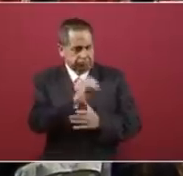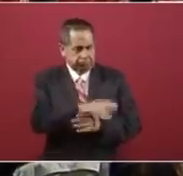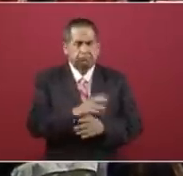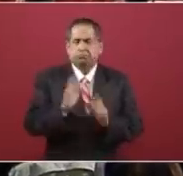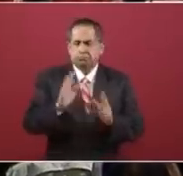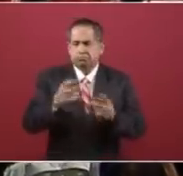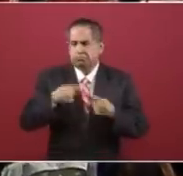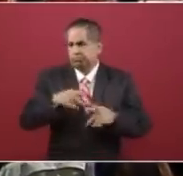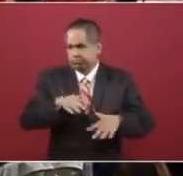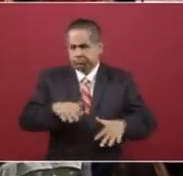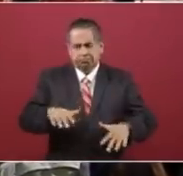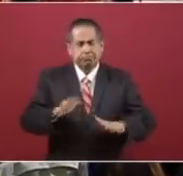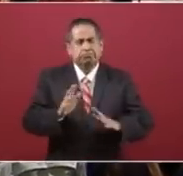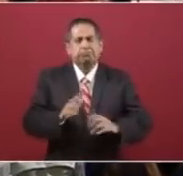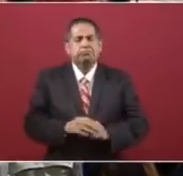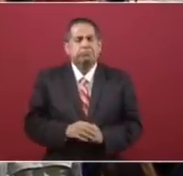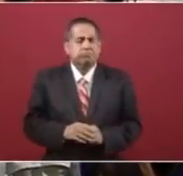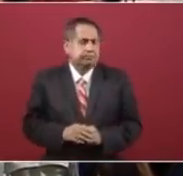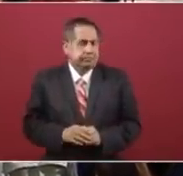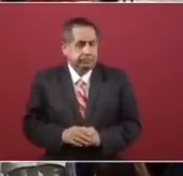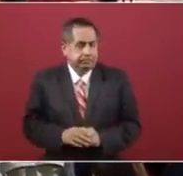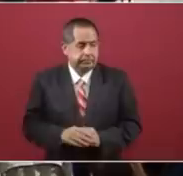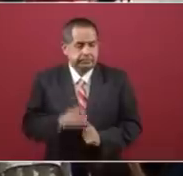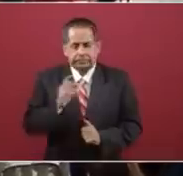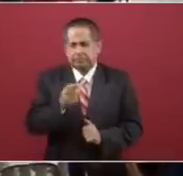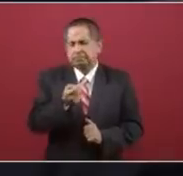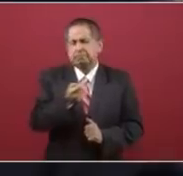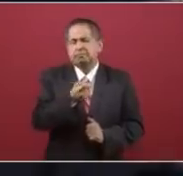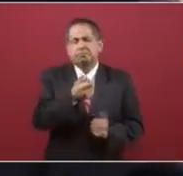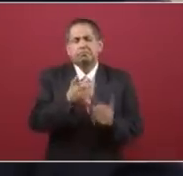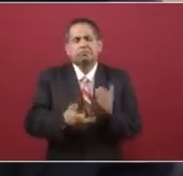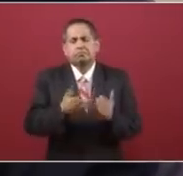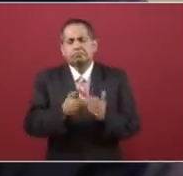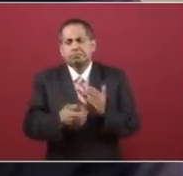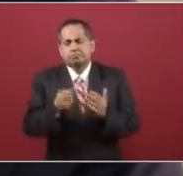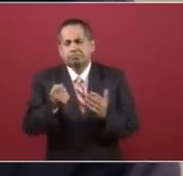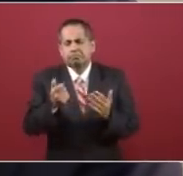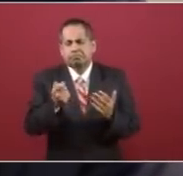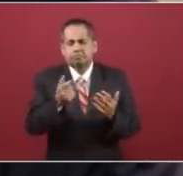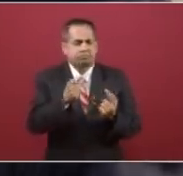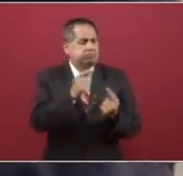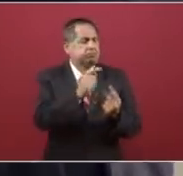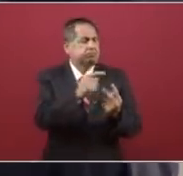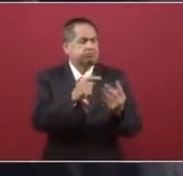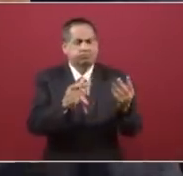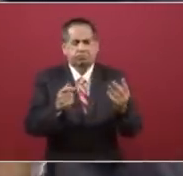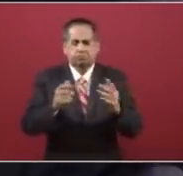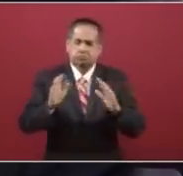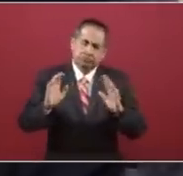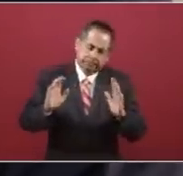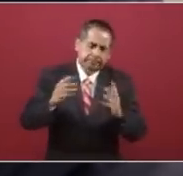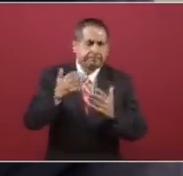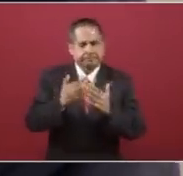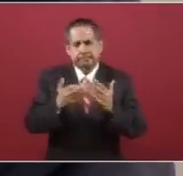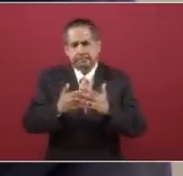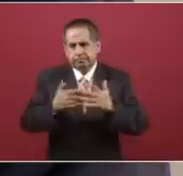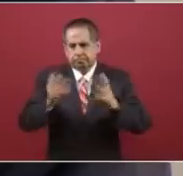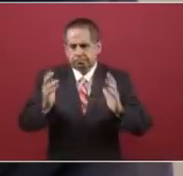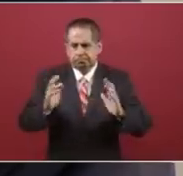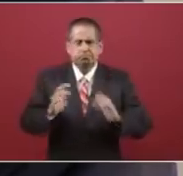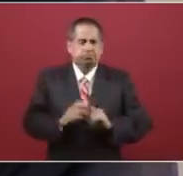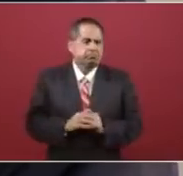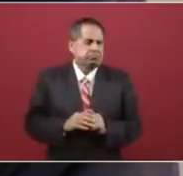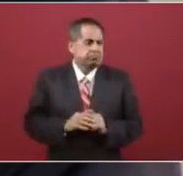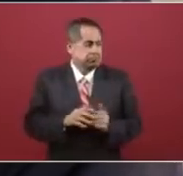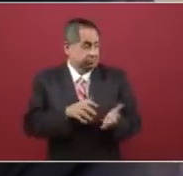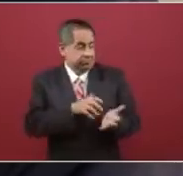O sea, eh son muy pocos los que faltan, bueno, en función del